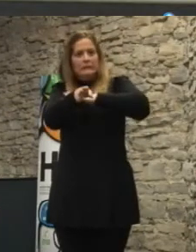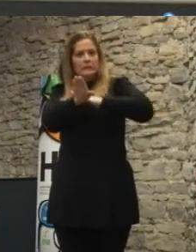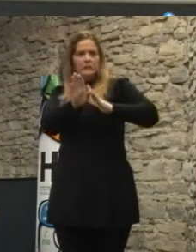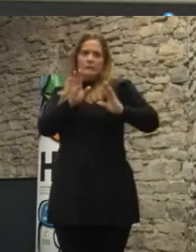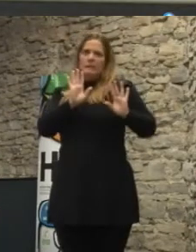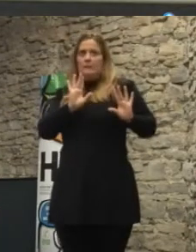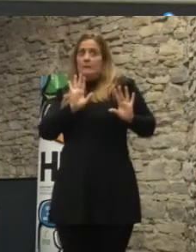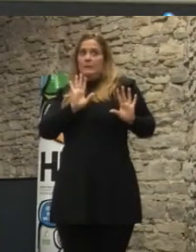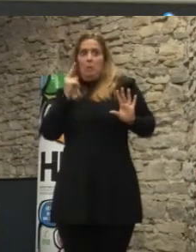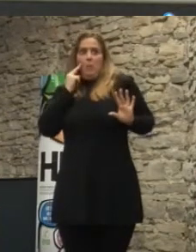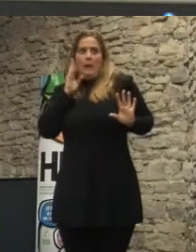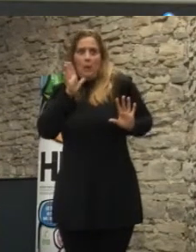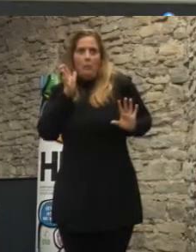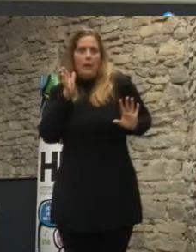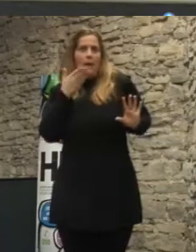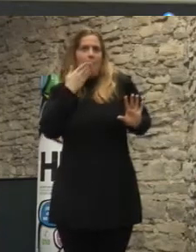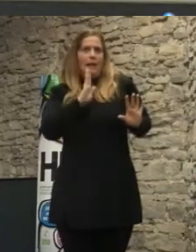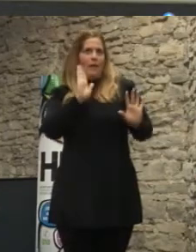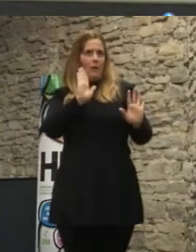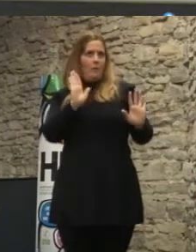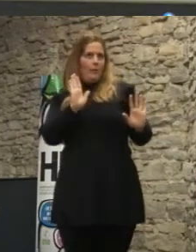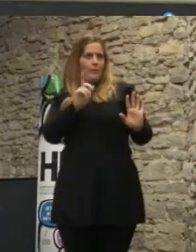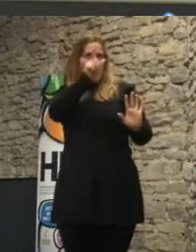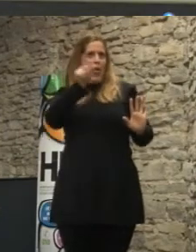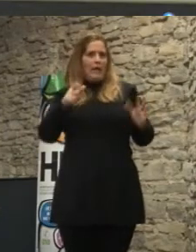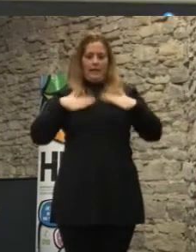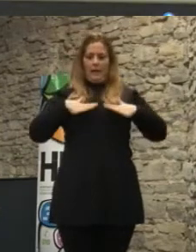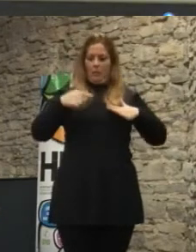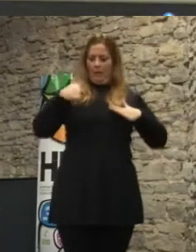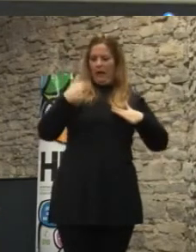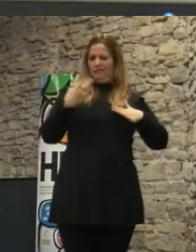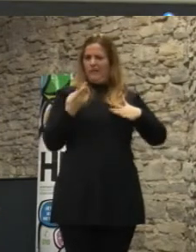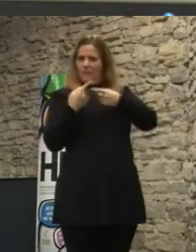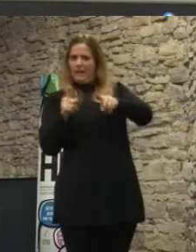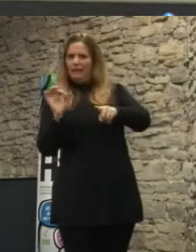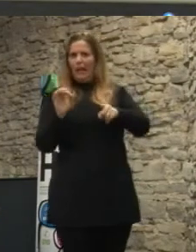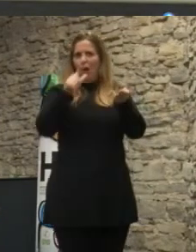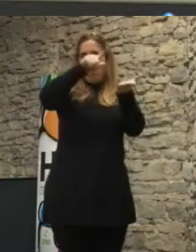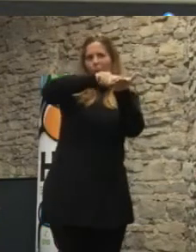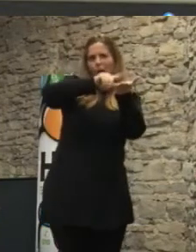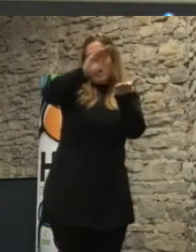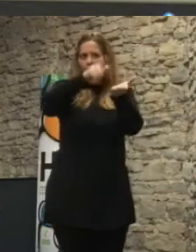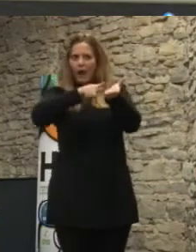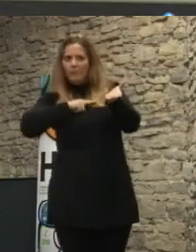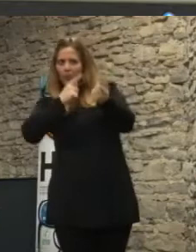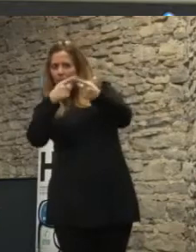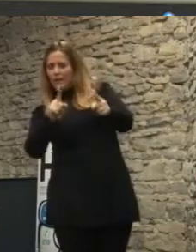como tu casa, porque la gente que entra no viste como tú, porque la gente que hay allí no habla tu lenguaje. Y eso,